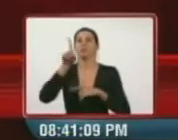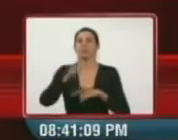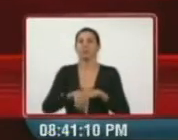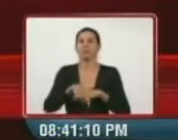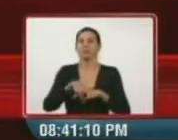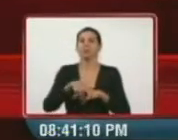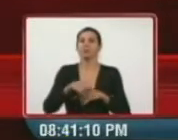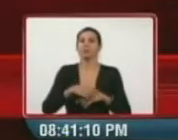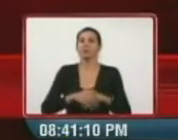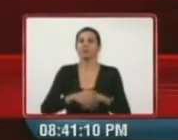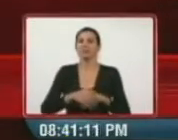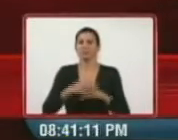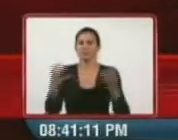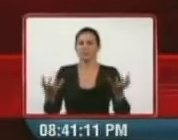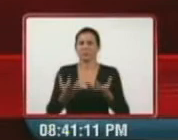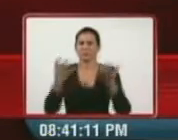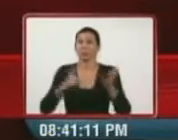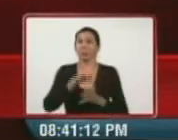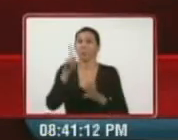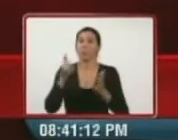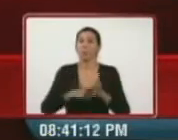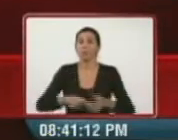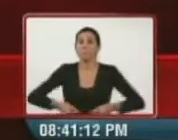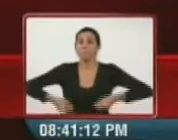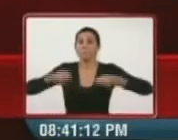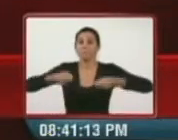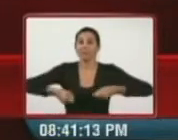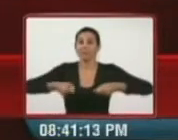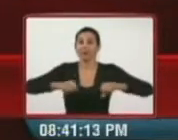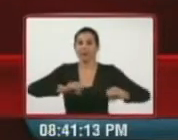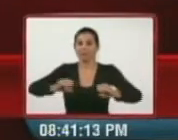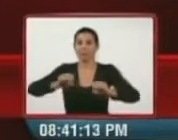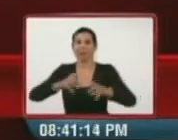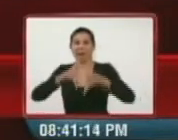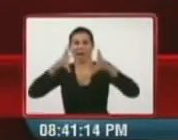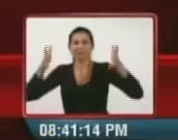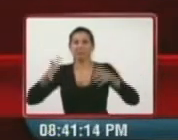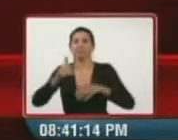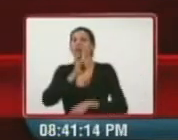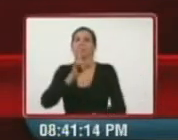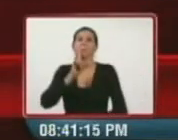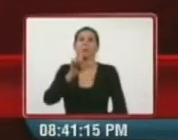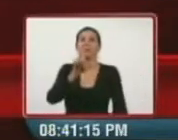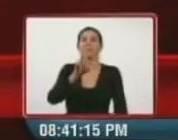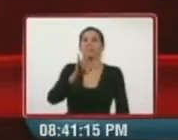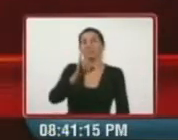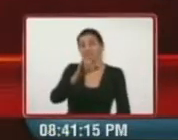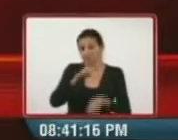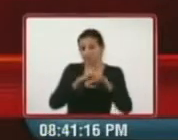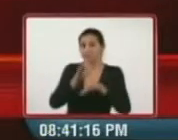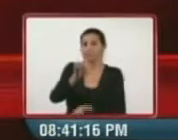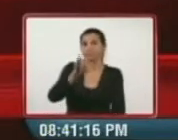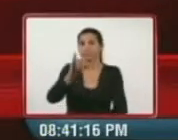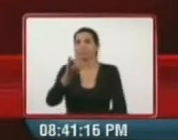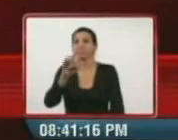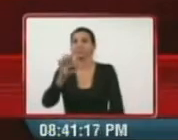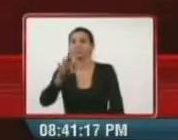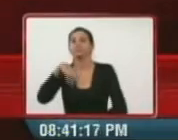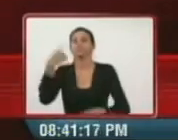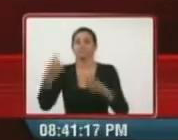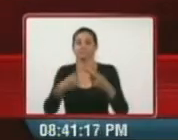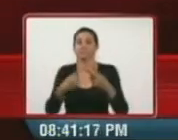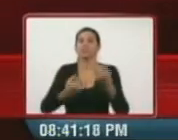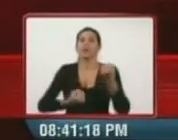la quema total del supermercado Hiperlíder ubicado en la avenida Julio Centeno de esta jurisdicción, así como la quema de un